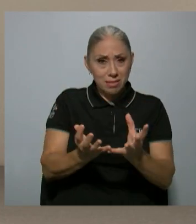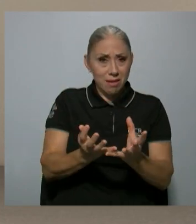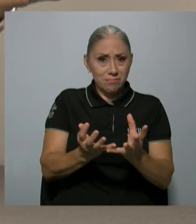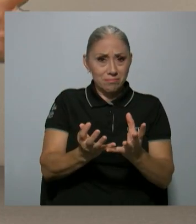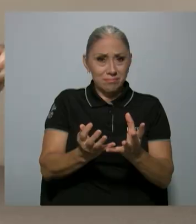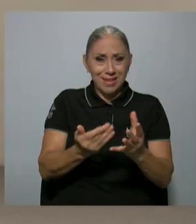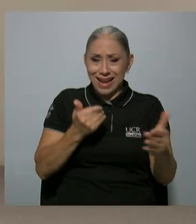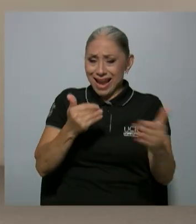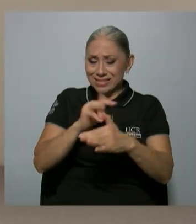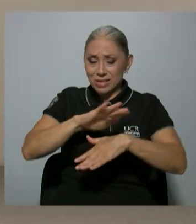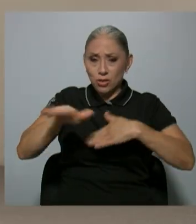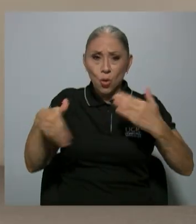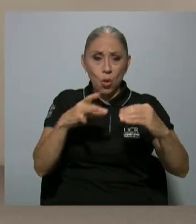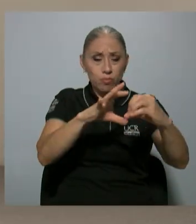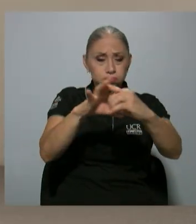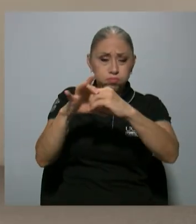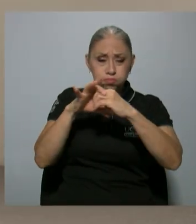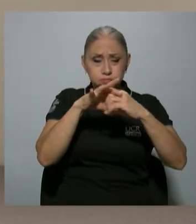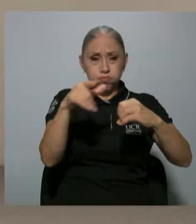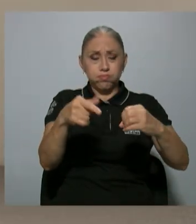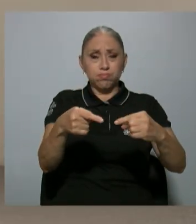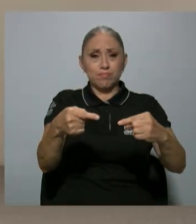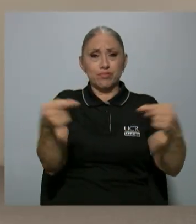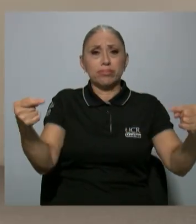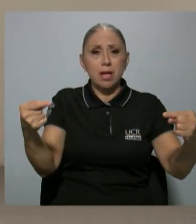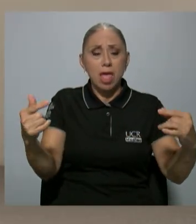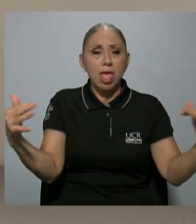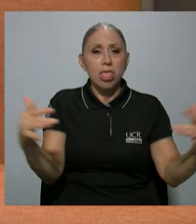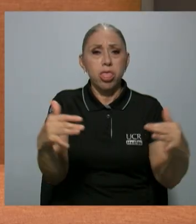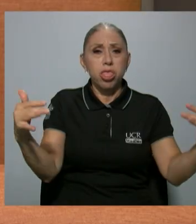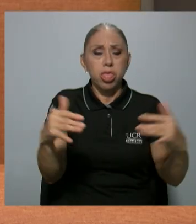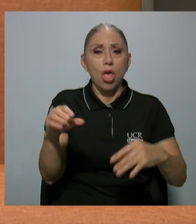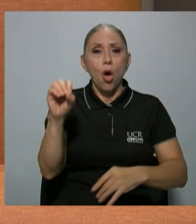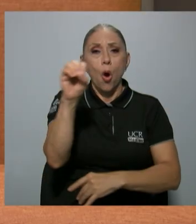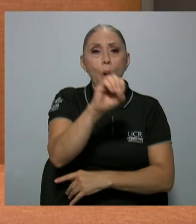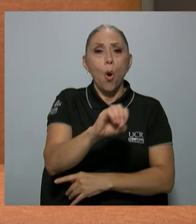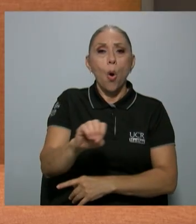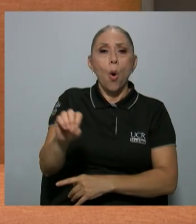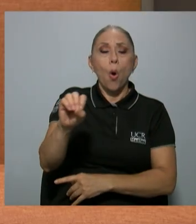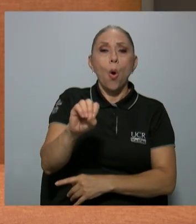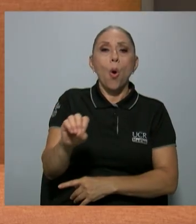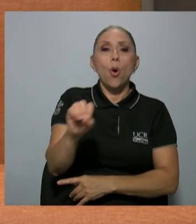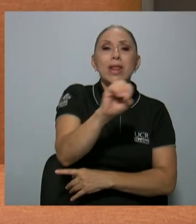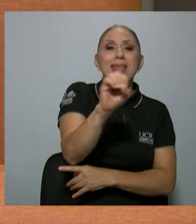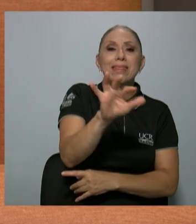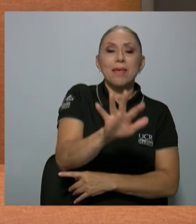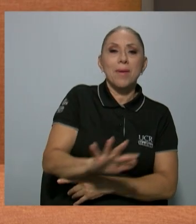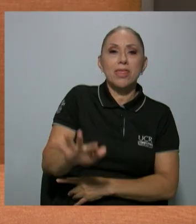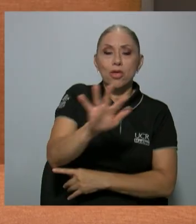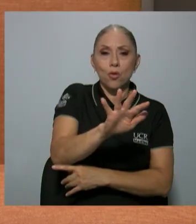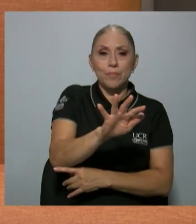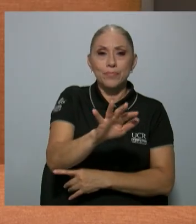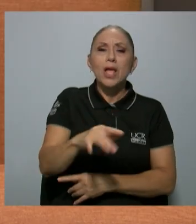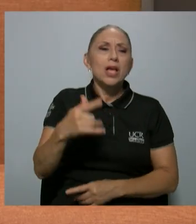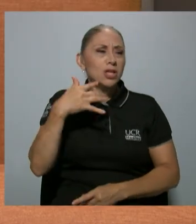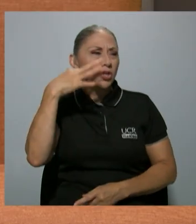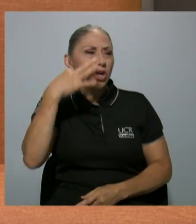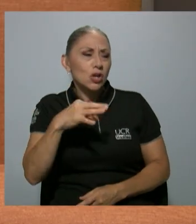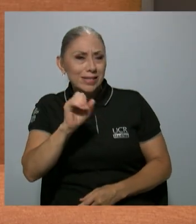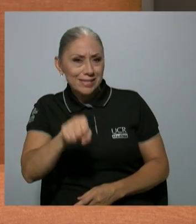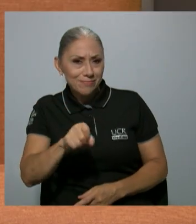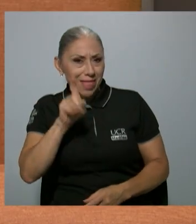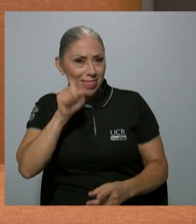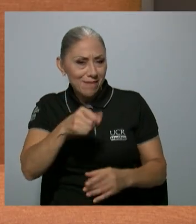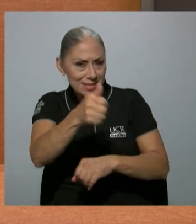prácticamente afectado por un conflicto en Oriente Medio. Yo creo que hay que abrir la discusión, porque ciertamente hay también que definir los objetivos y